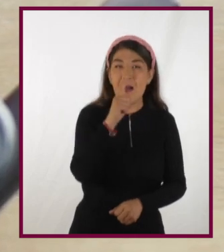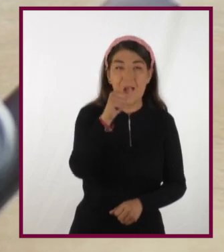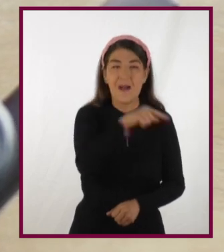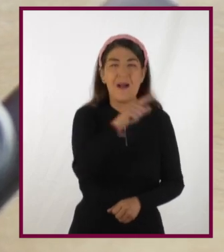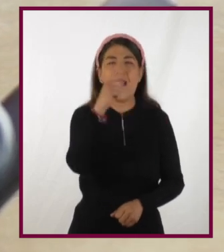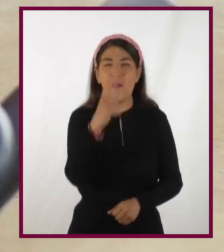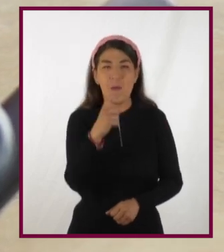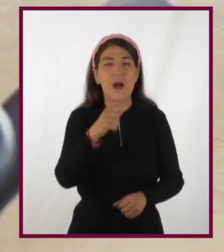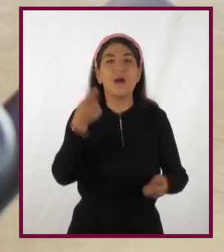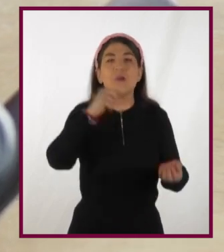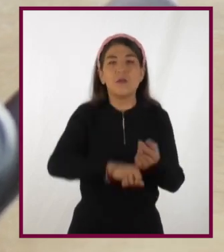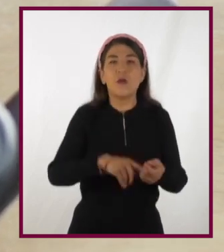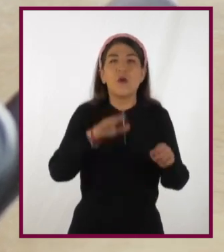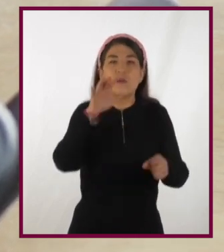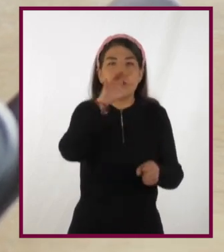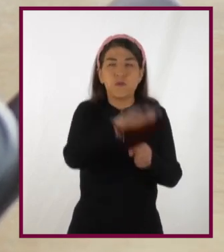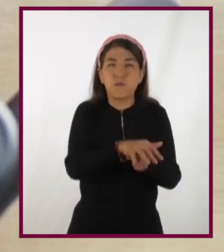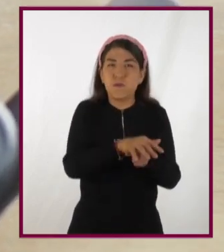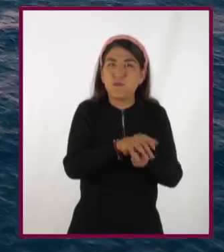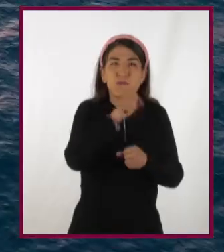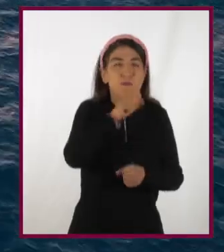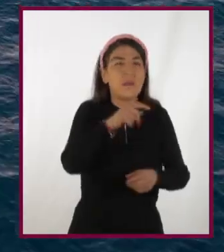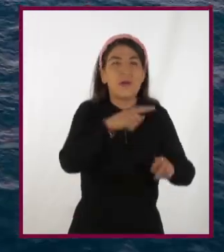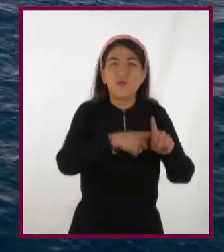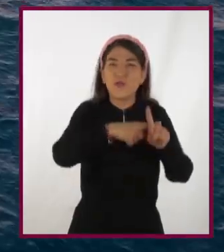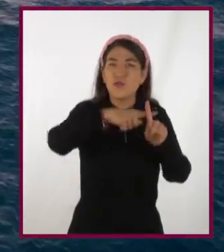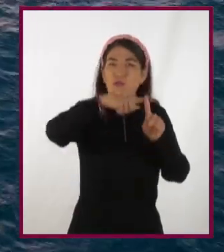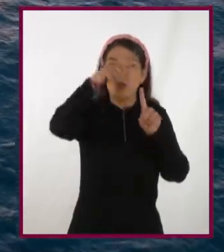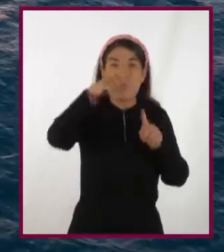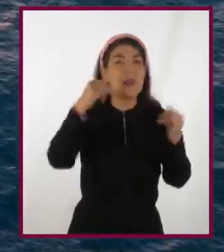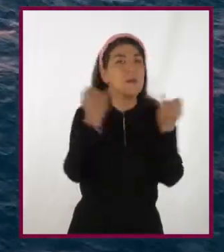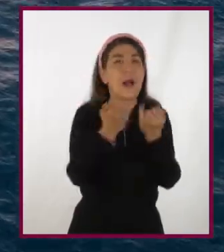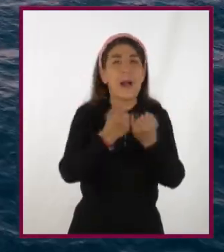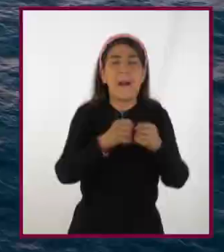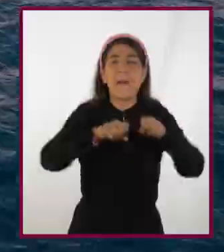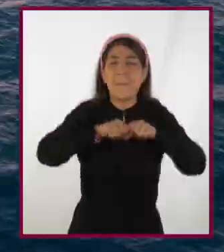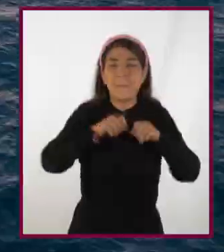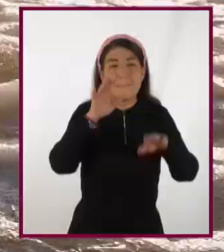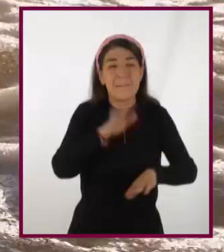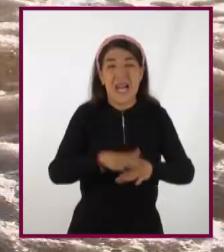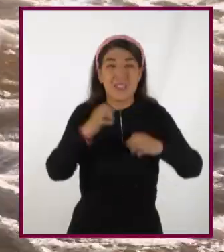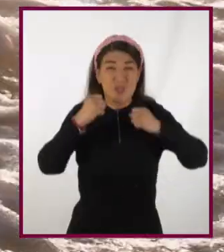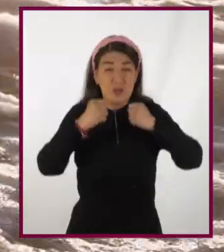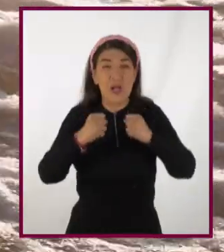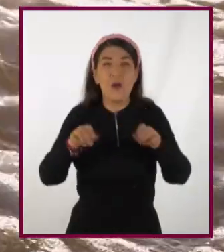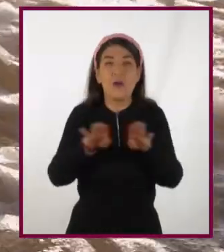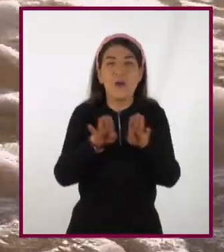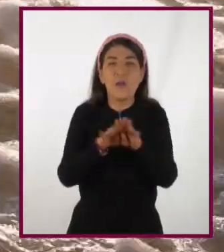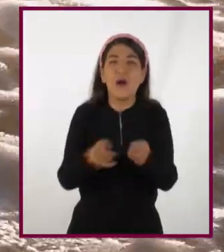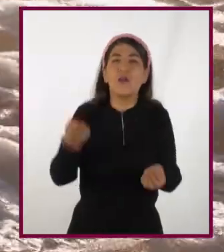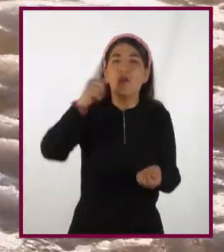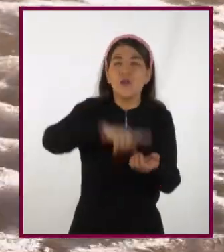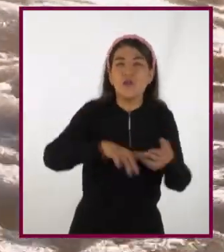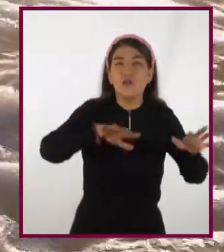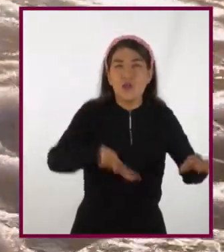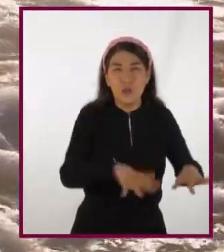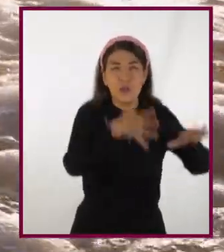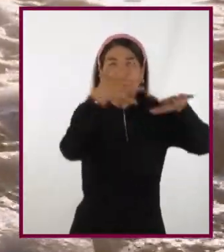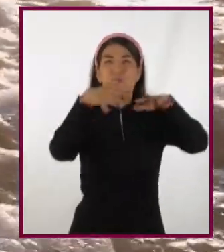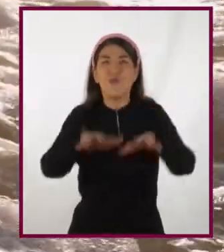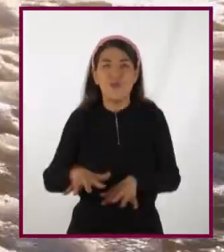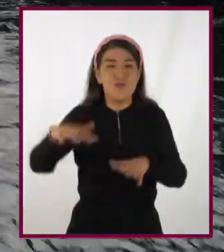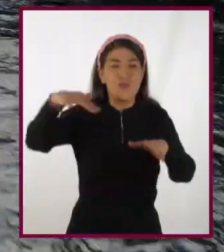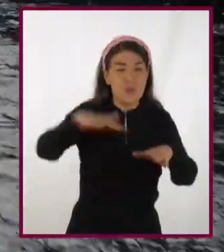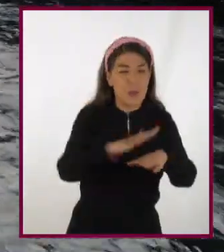a la compresión a temperatura constante, así como la expansión y contracción de los medios